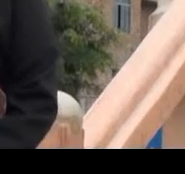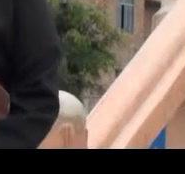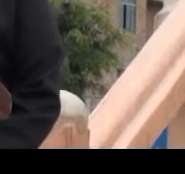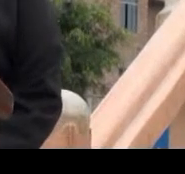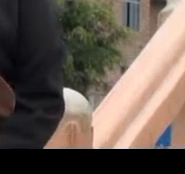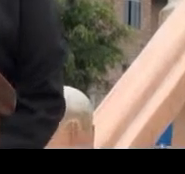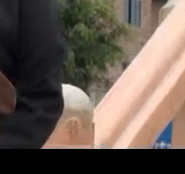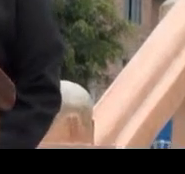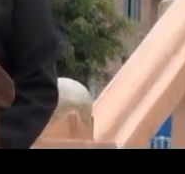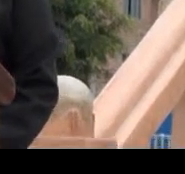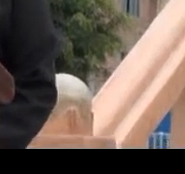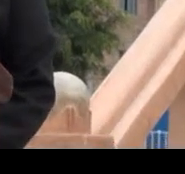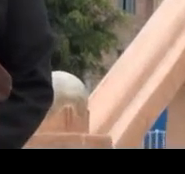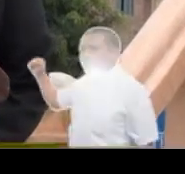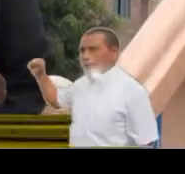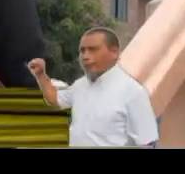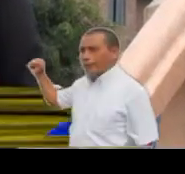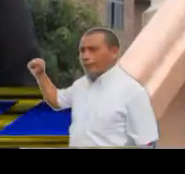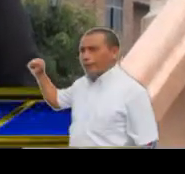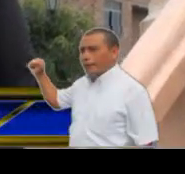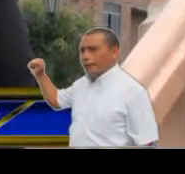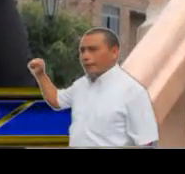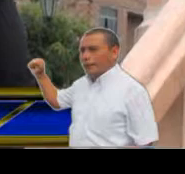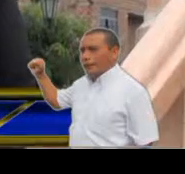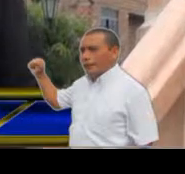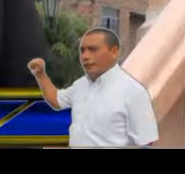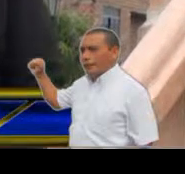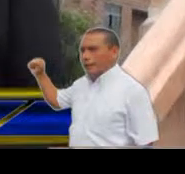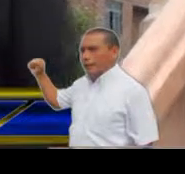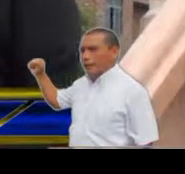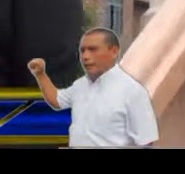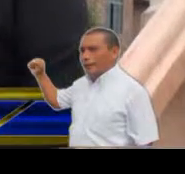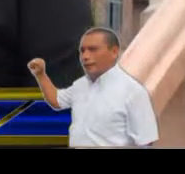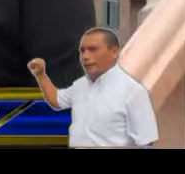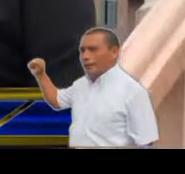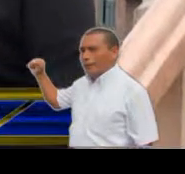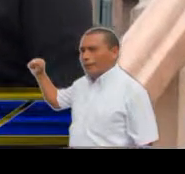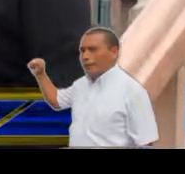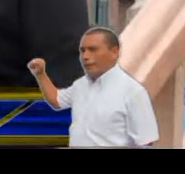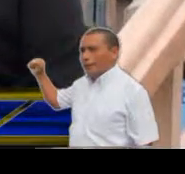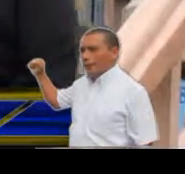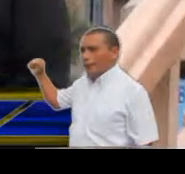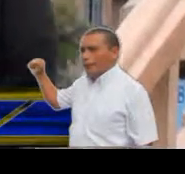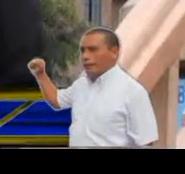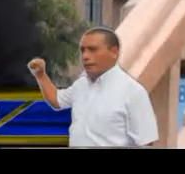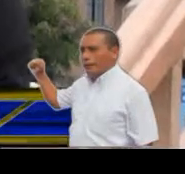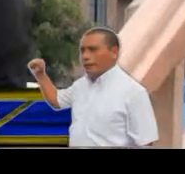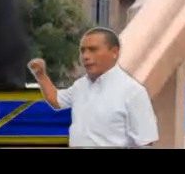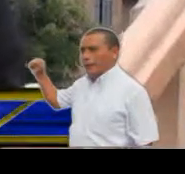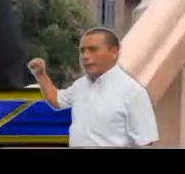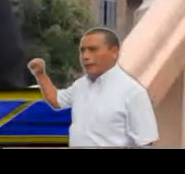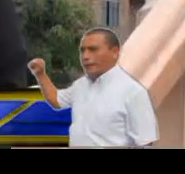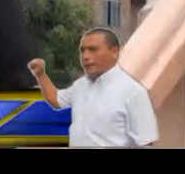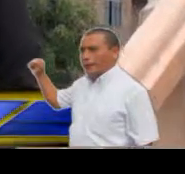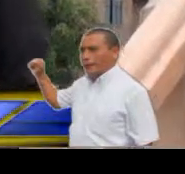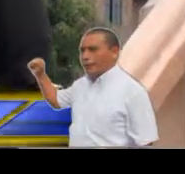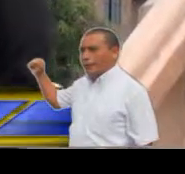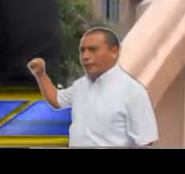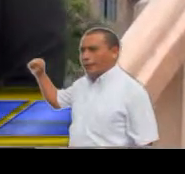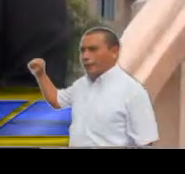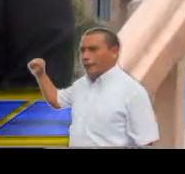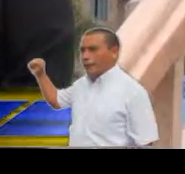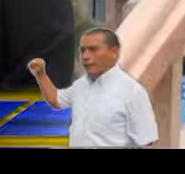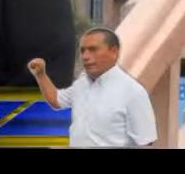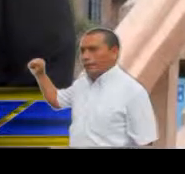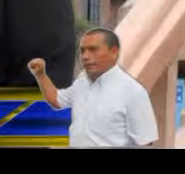biblioteca municipal César Vallejo. Igualmente también hemos tenido muy buenas donaciones, en este caso